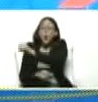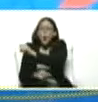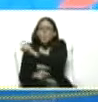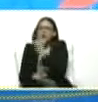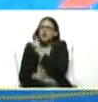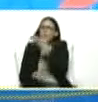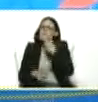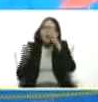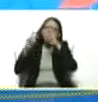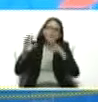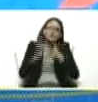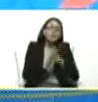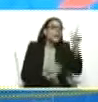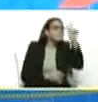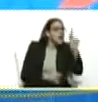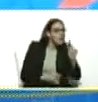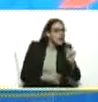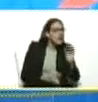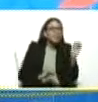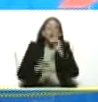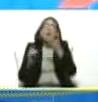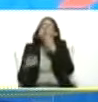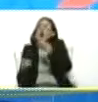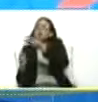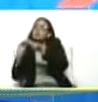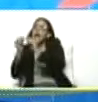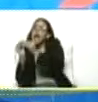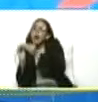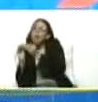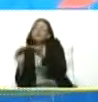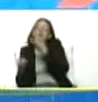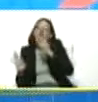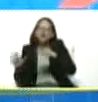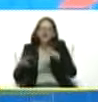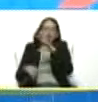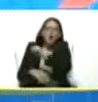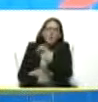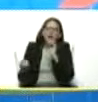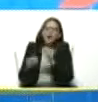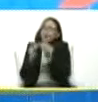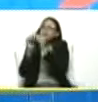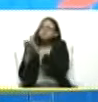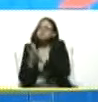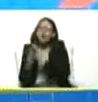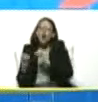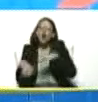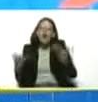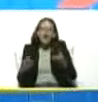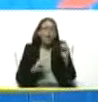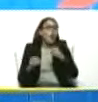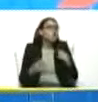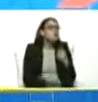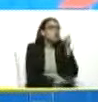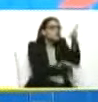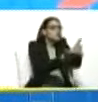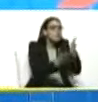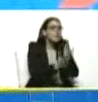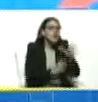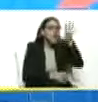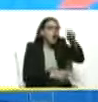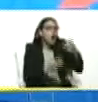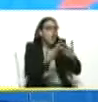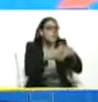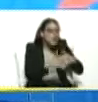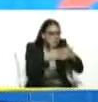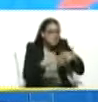otra. Arregla esta, ponla a trabajar más, que podemos garantizar más materia prima. Vamos a hacer la materia prima nosotros